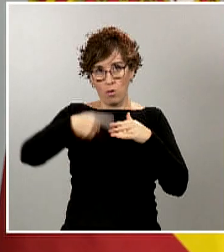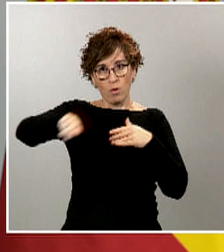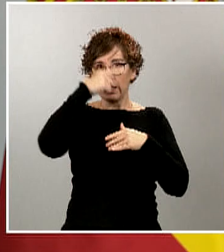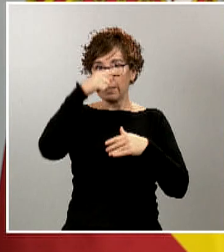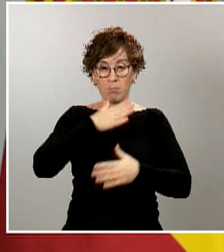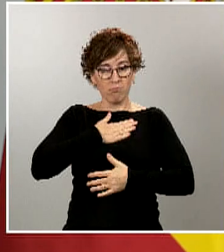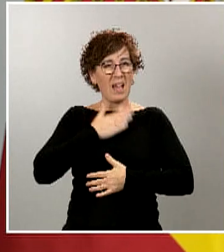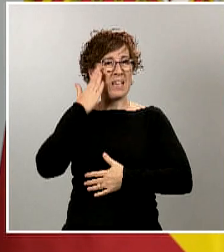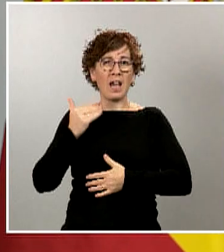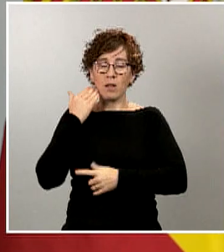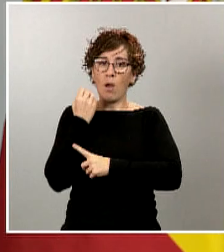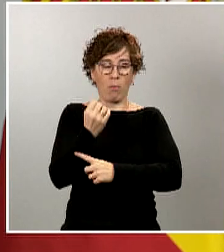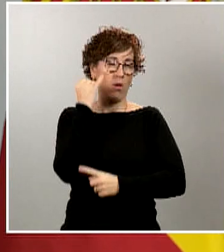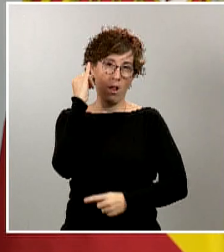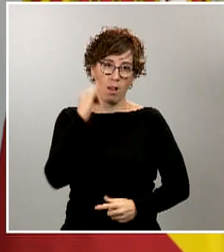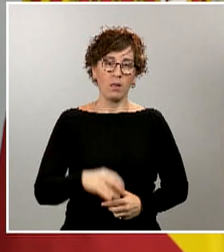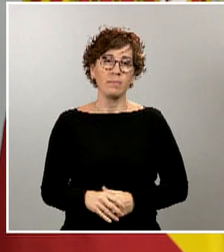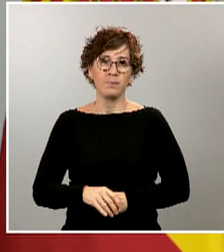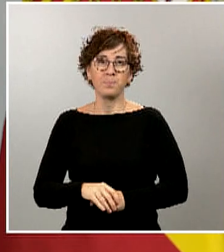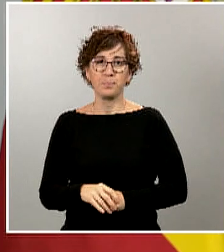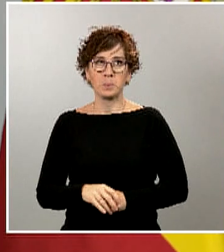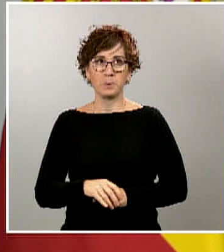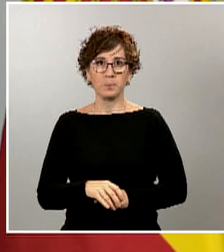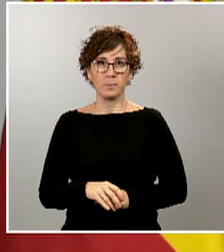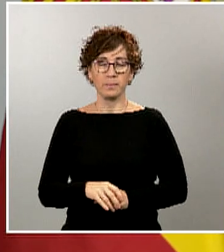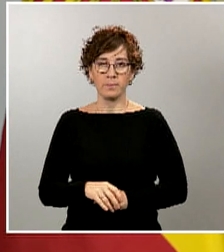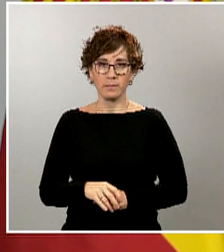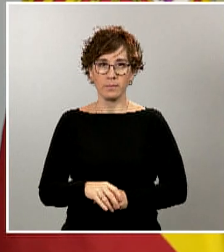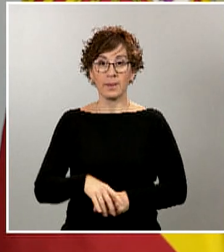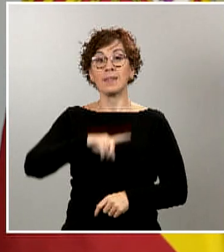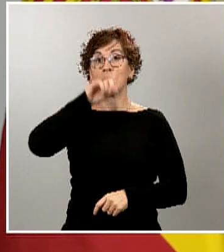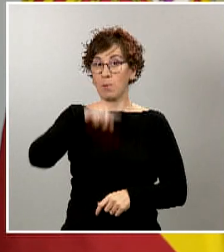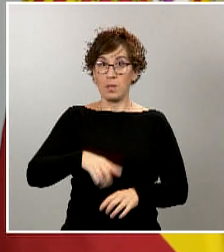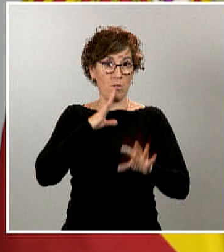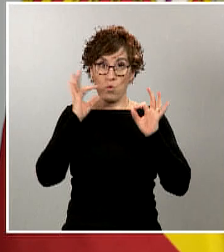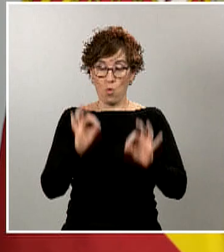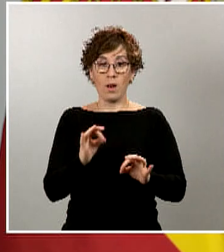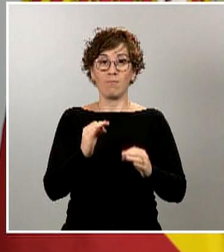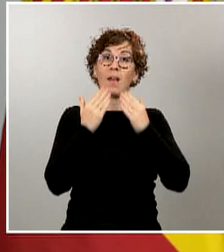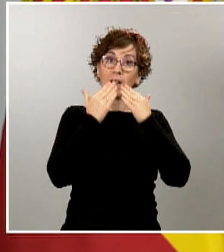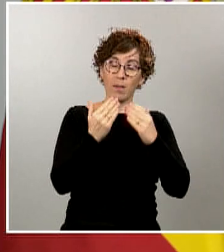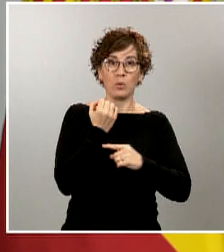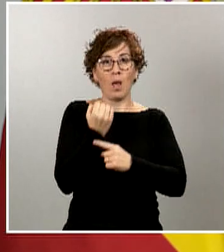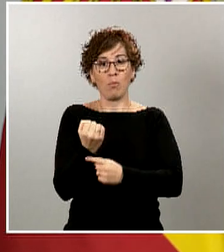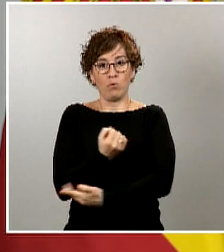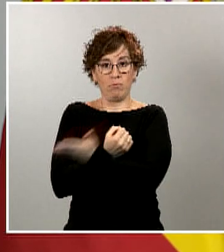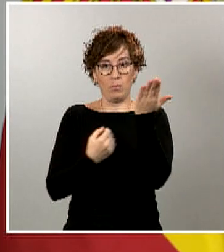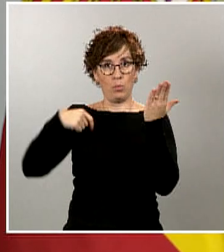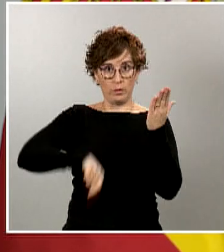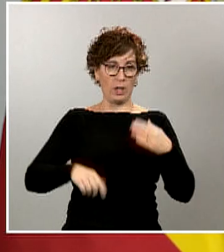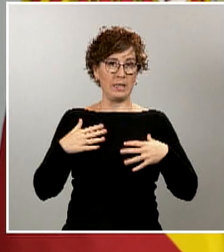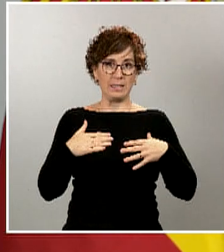nuestro apoyo. Ese mismo agradecimiento y apoyo a todo el personal sanitario, a ese personal